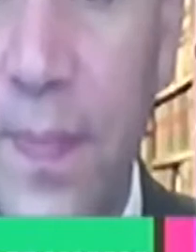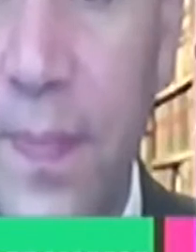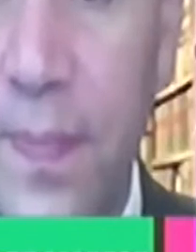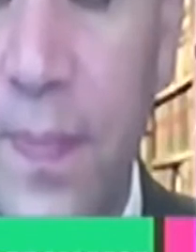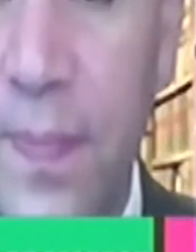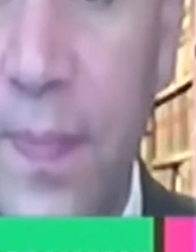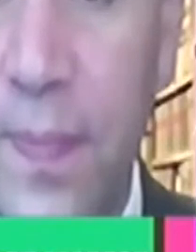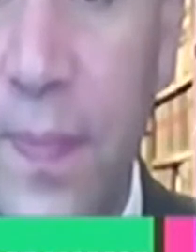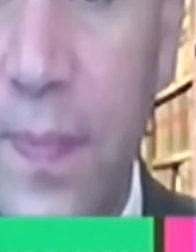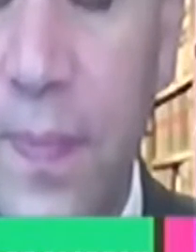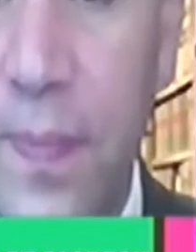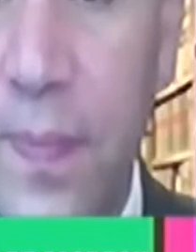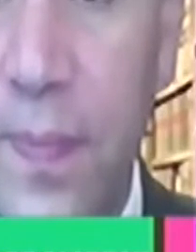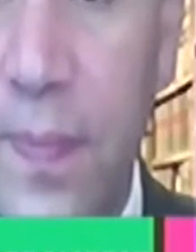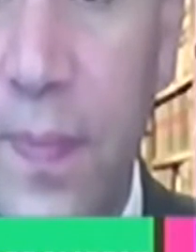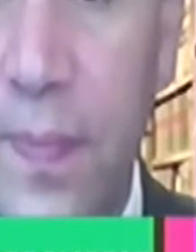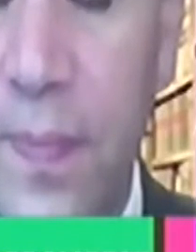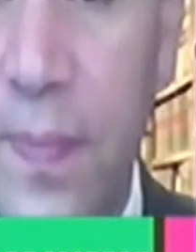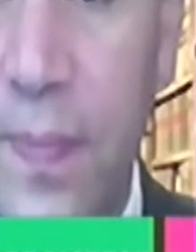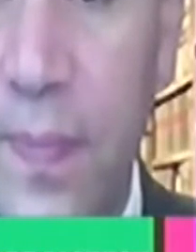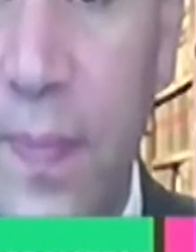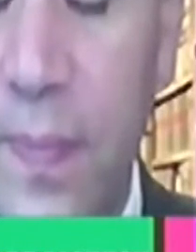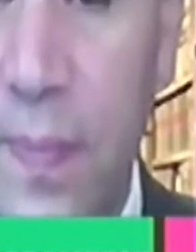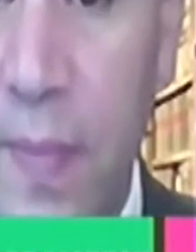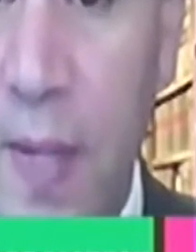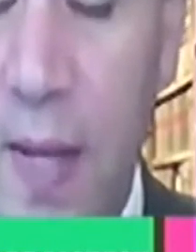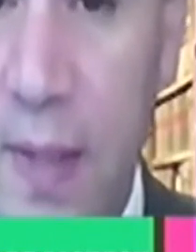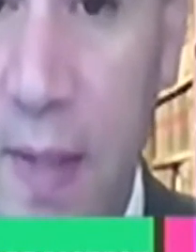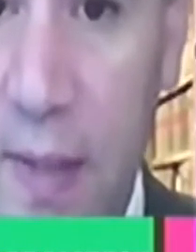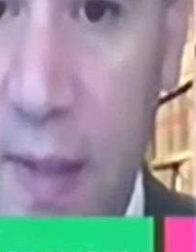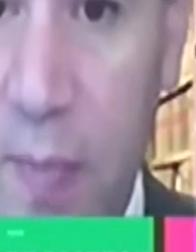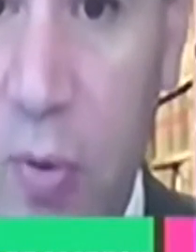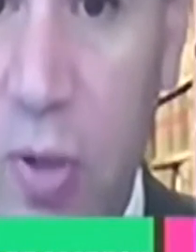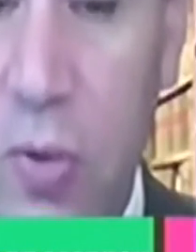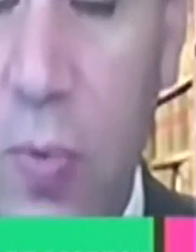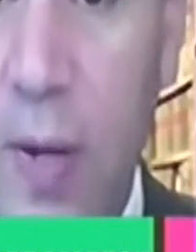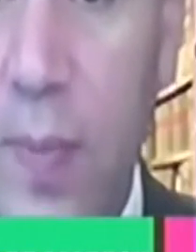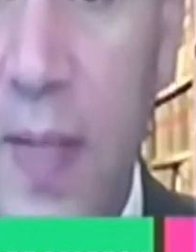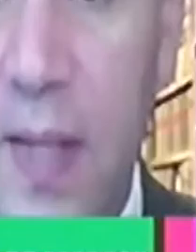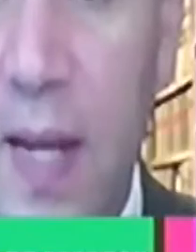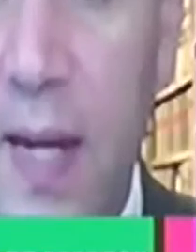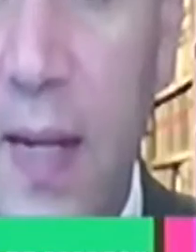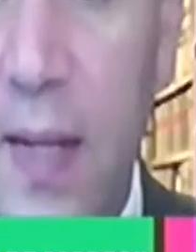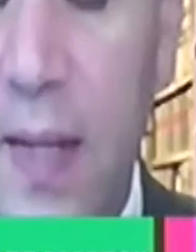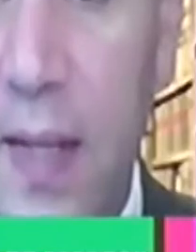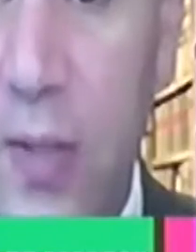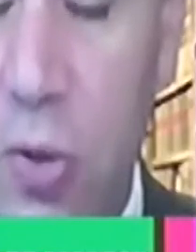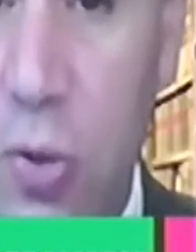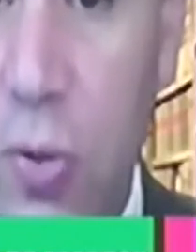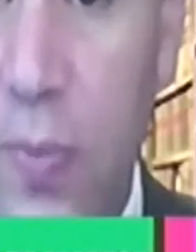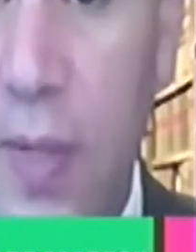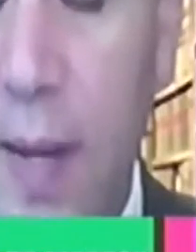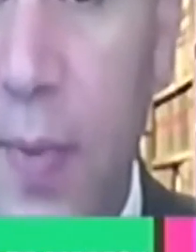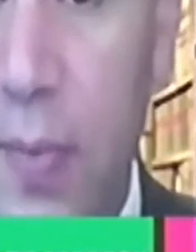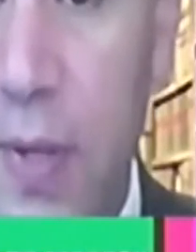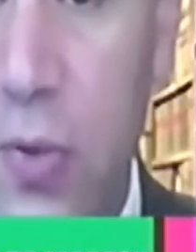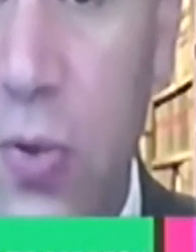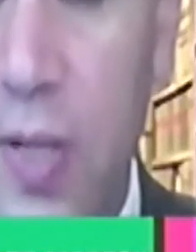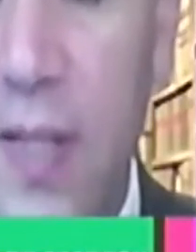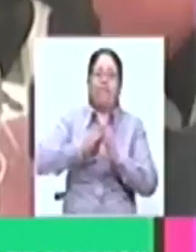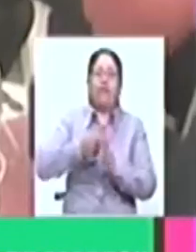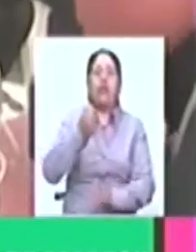para la inscripción de los candidatos las que es este proceso va a comenzar el 18 como estaba